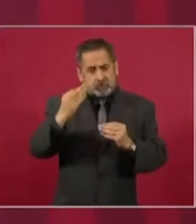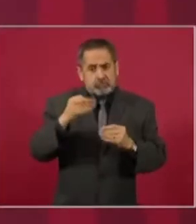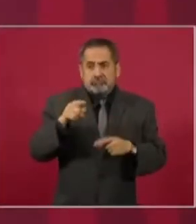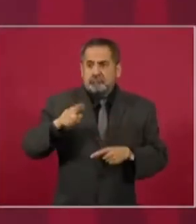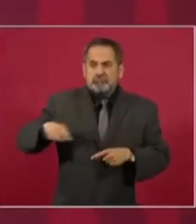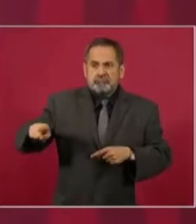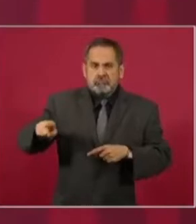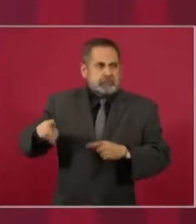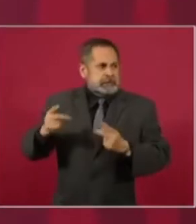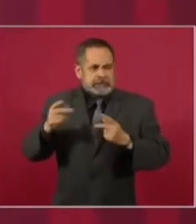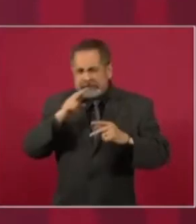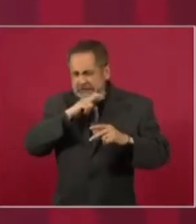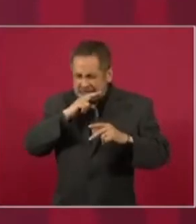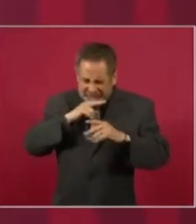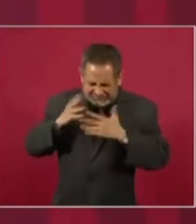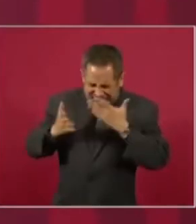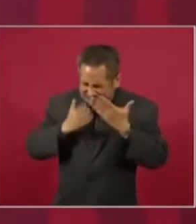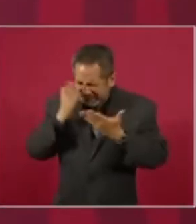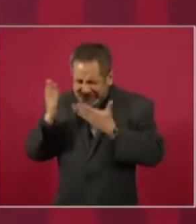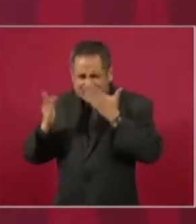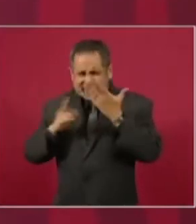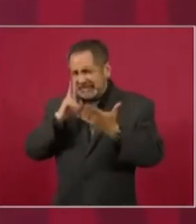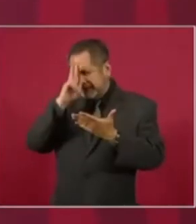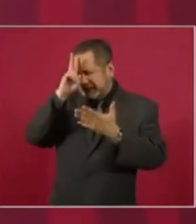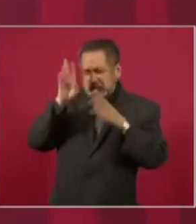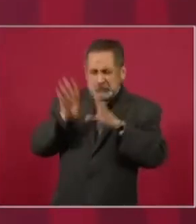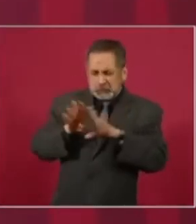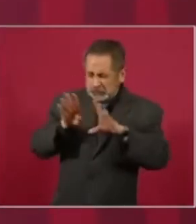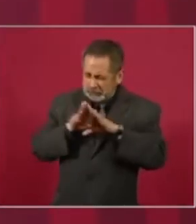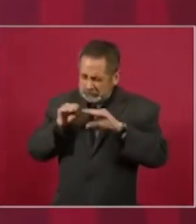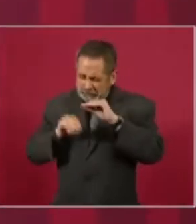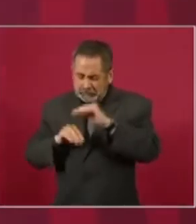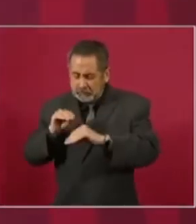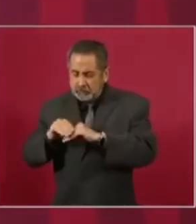y esta que la necesitábamos mucho